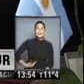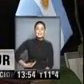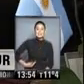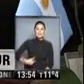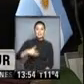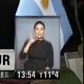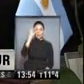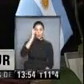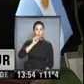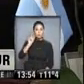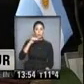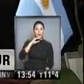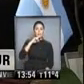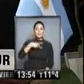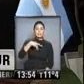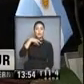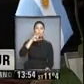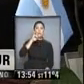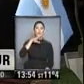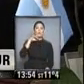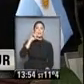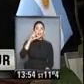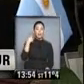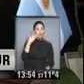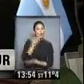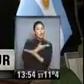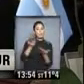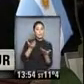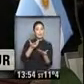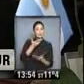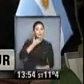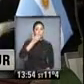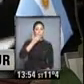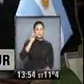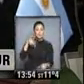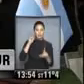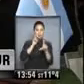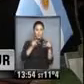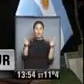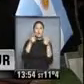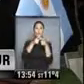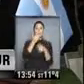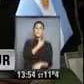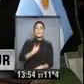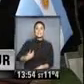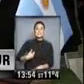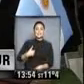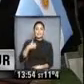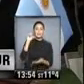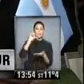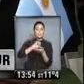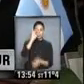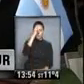presidente uruguayo José Pepe Mujica. Compartimos la palabra de Mujica desde la cumbre de presidentes de